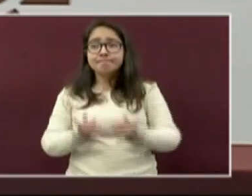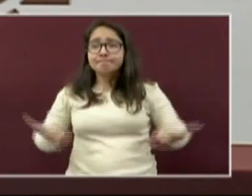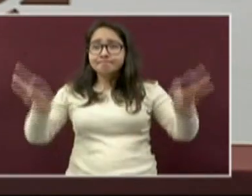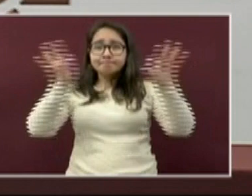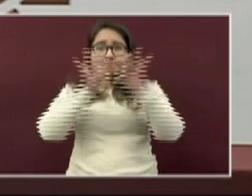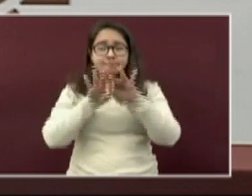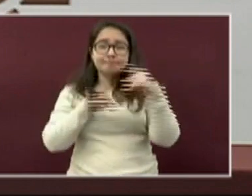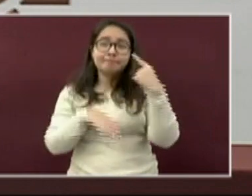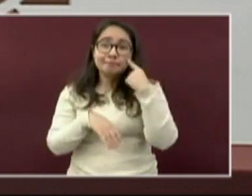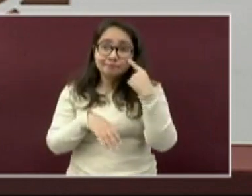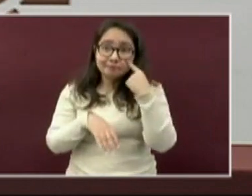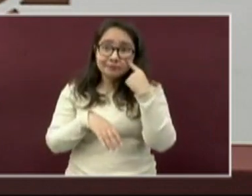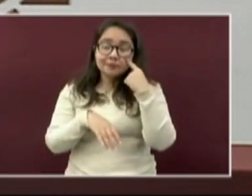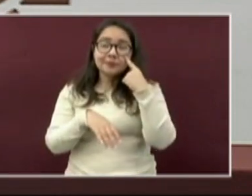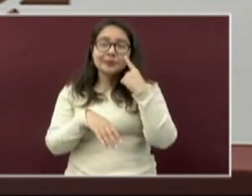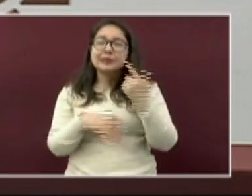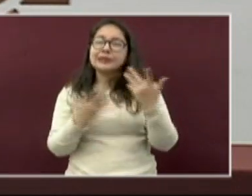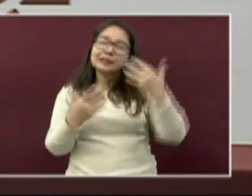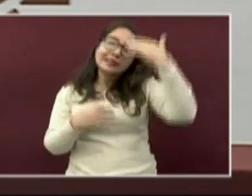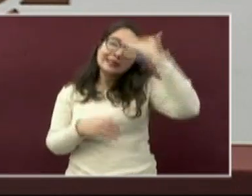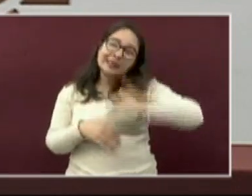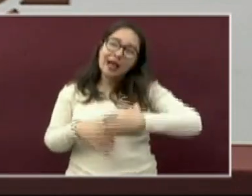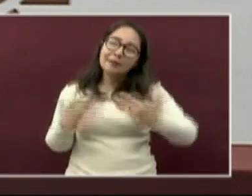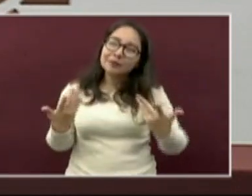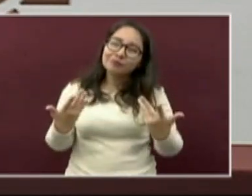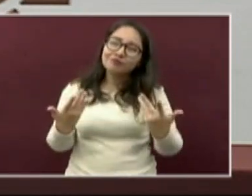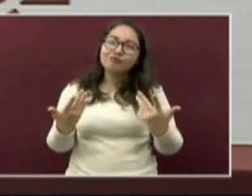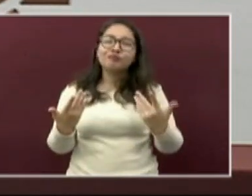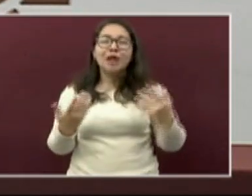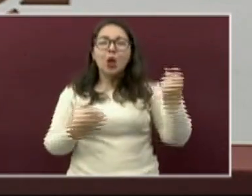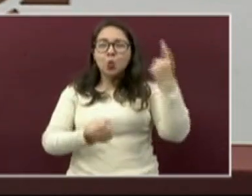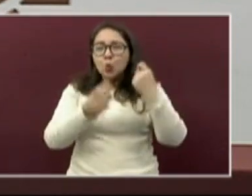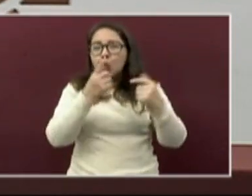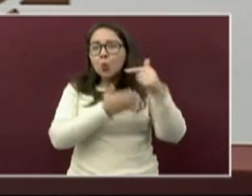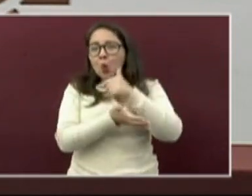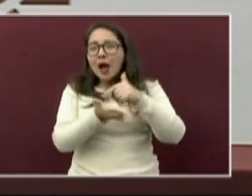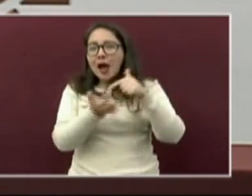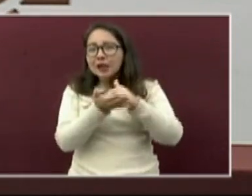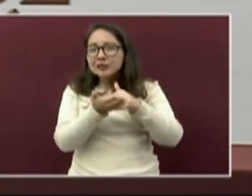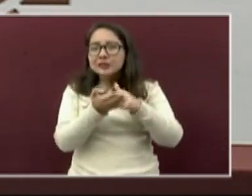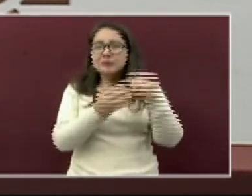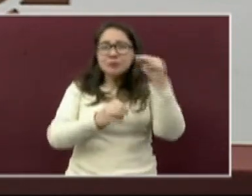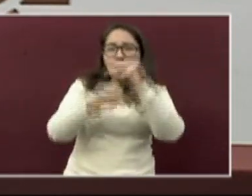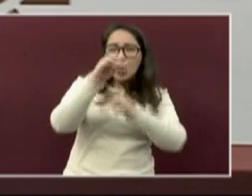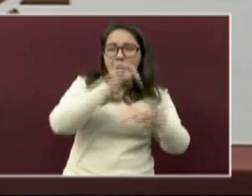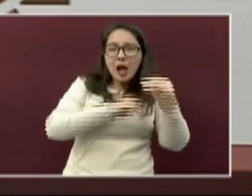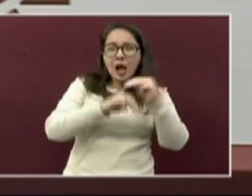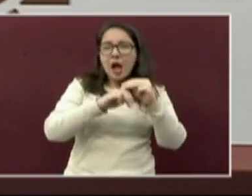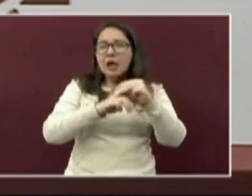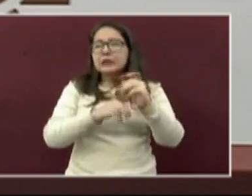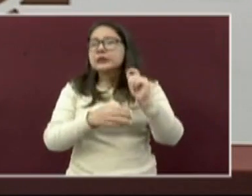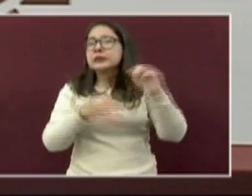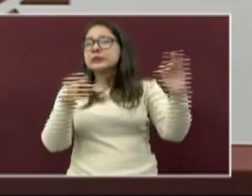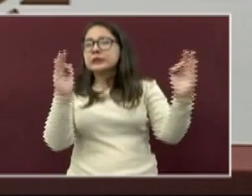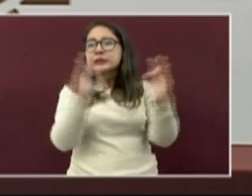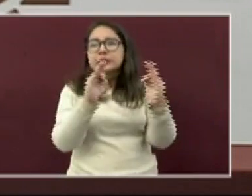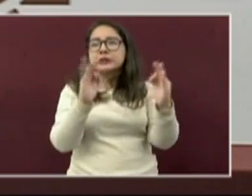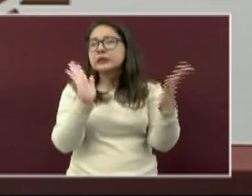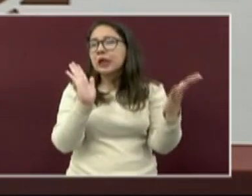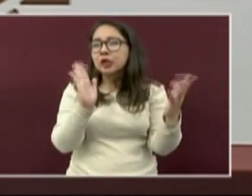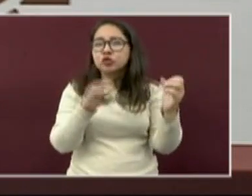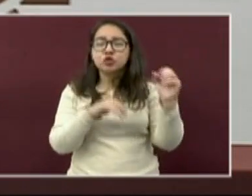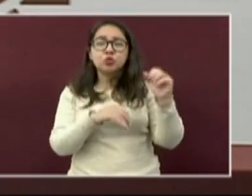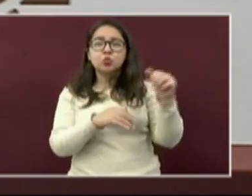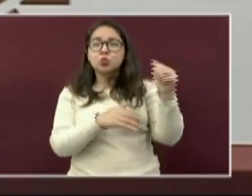miren ustedes este fin de semana allá en altas montañas en la comunidad de soledad